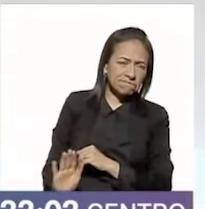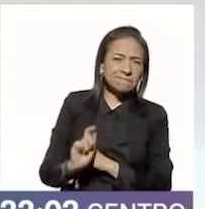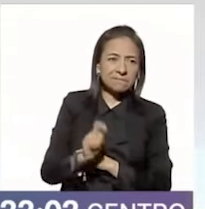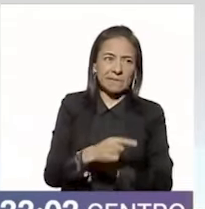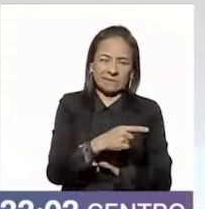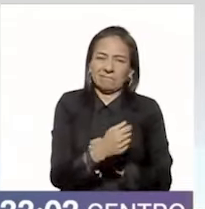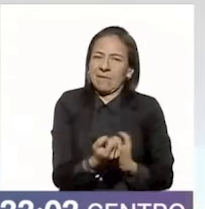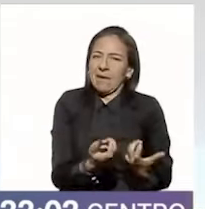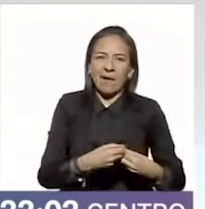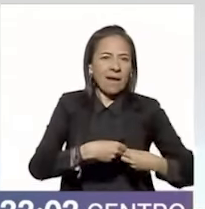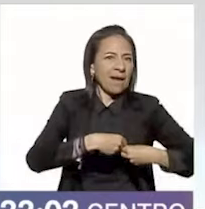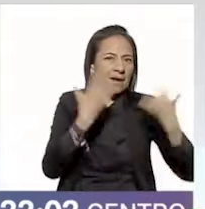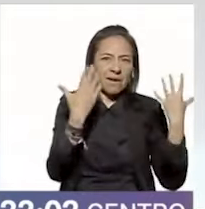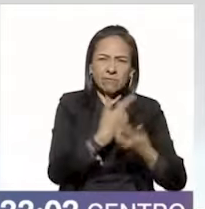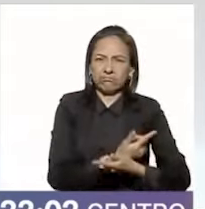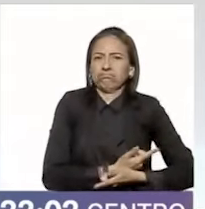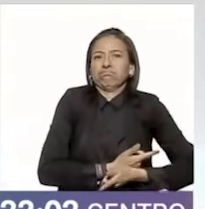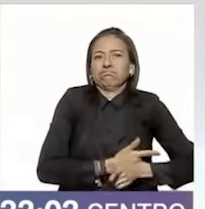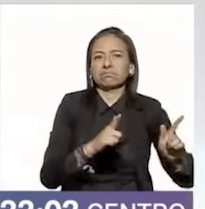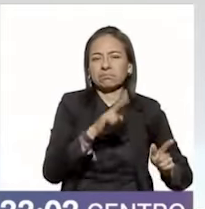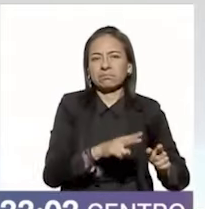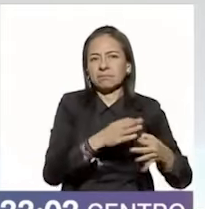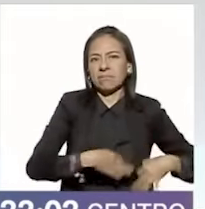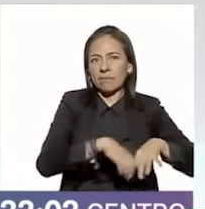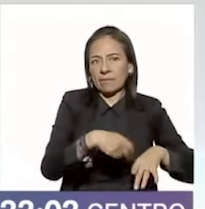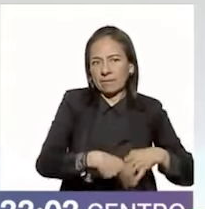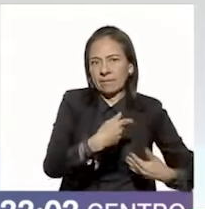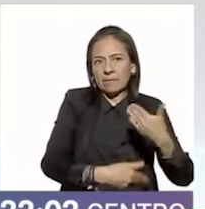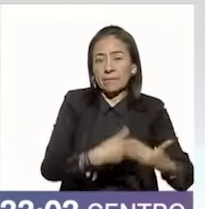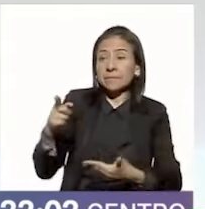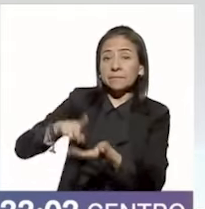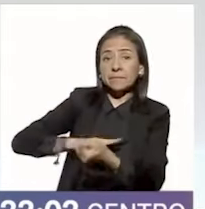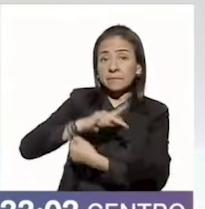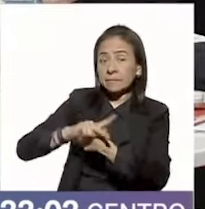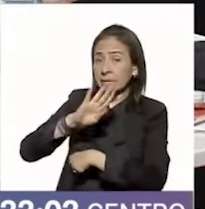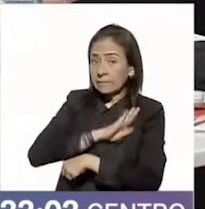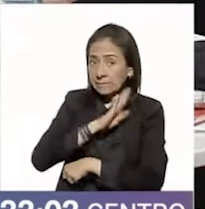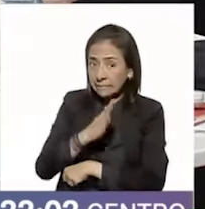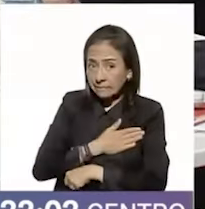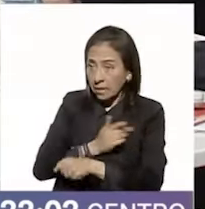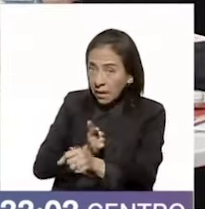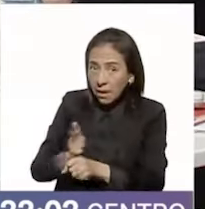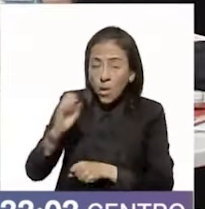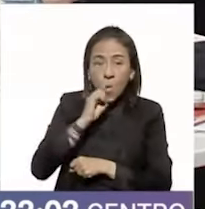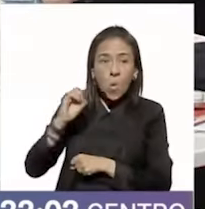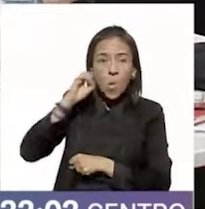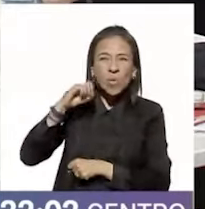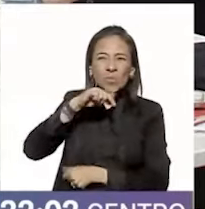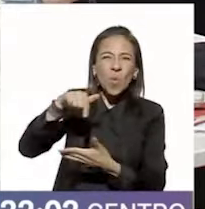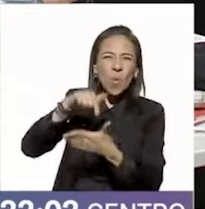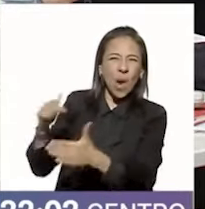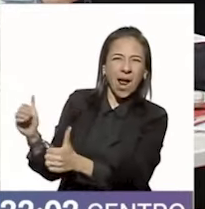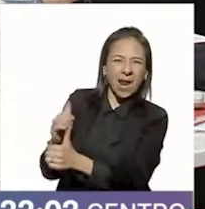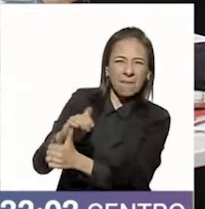peso importante en este proceso. No sé. Una vez en España encontraron a un obispo en un burdel y le preguntó el paisano: